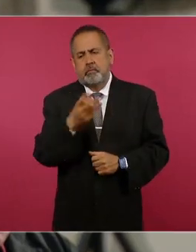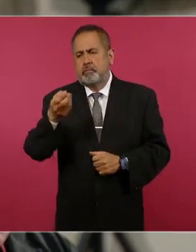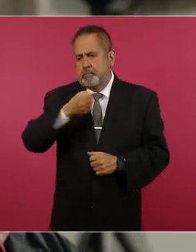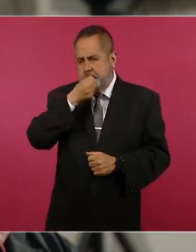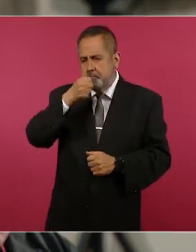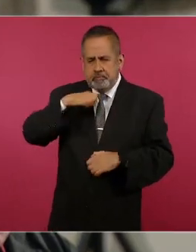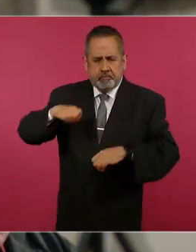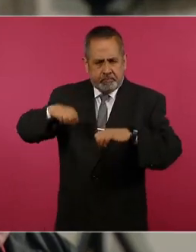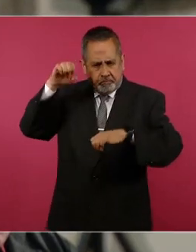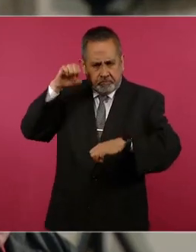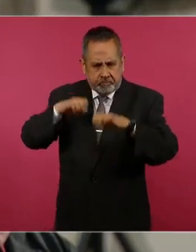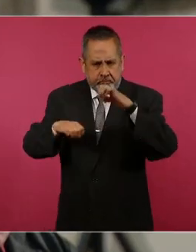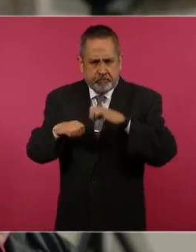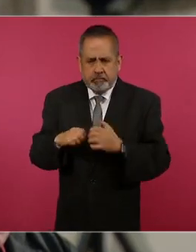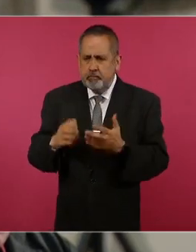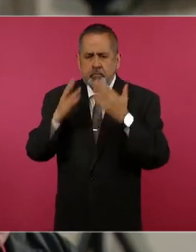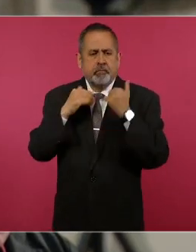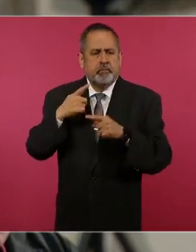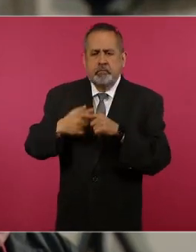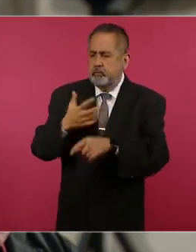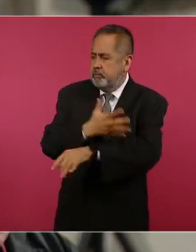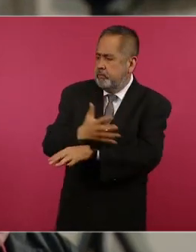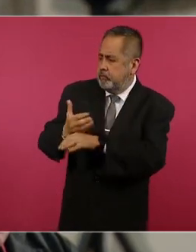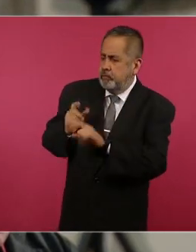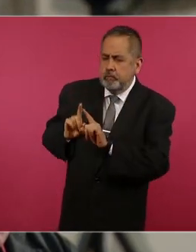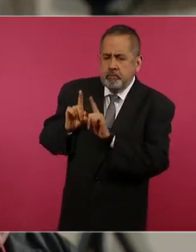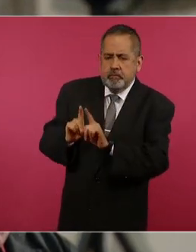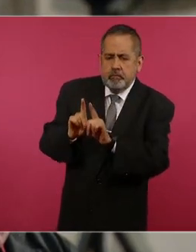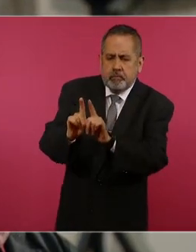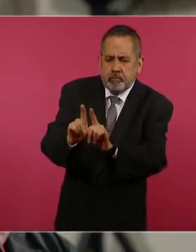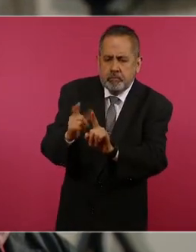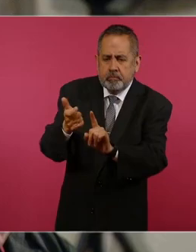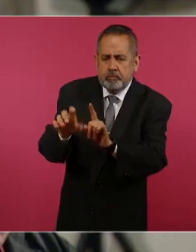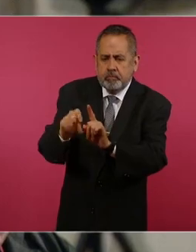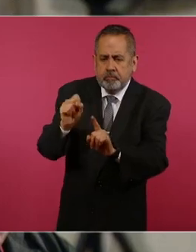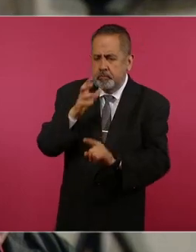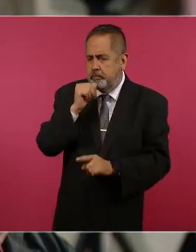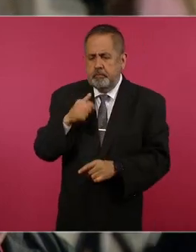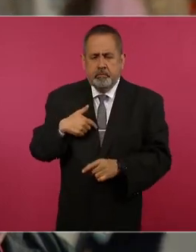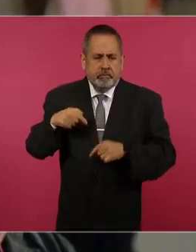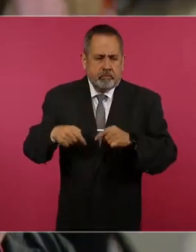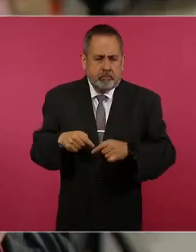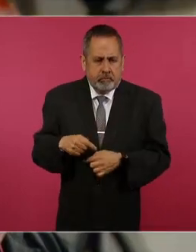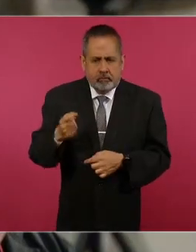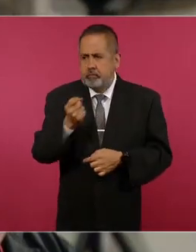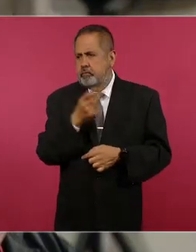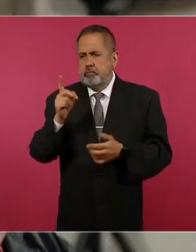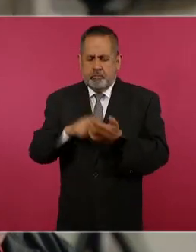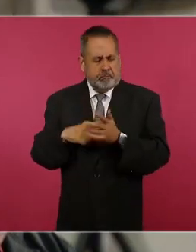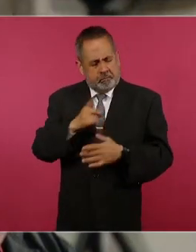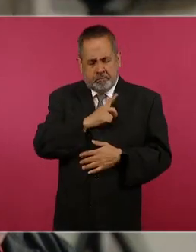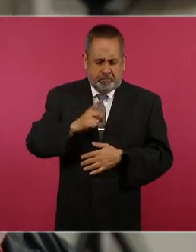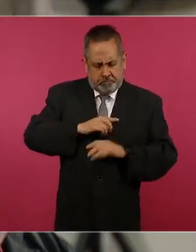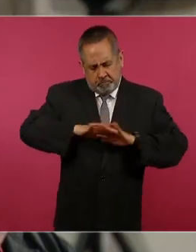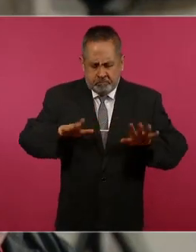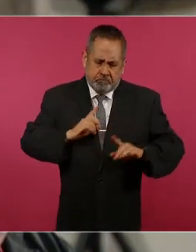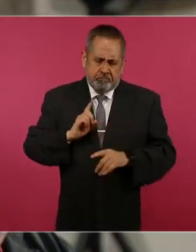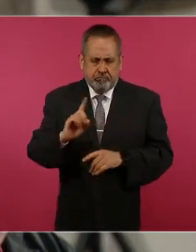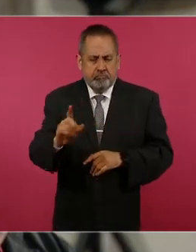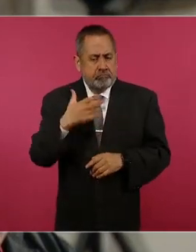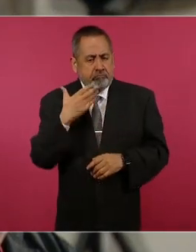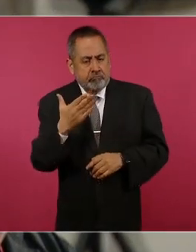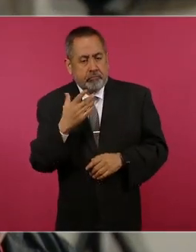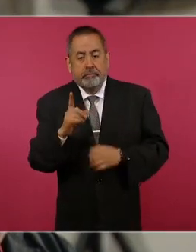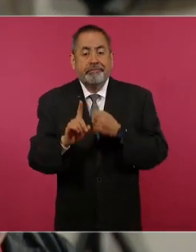mayores no cuentan con compañía para acompañarlos durante este proceso, mientras que otros prefieren asistir personalmente. El problema